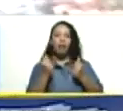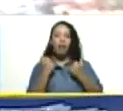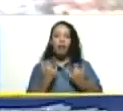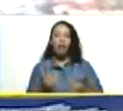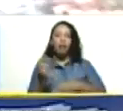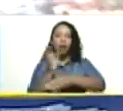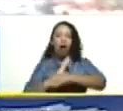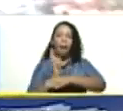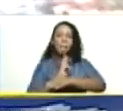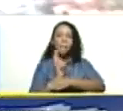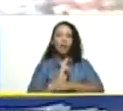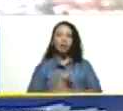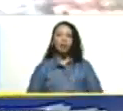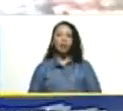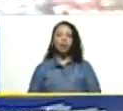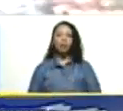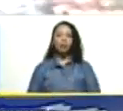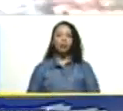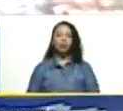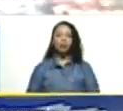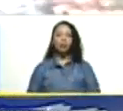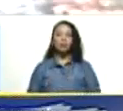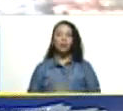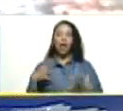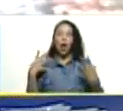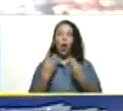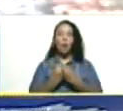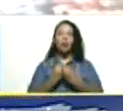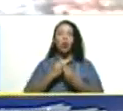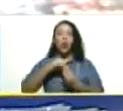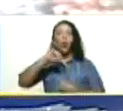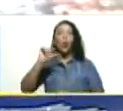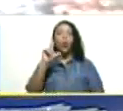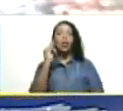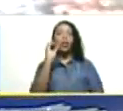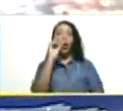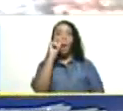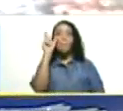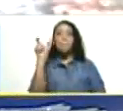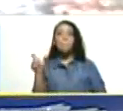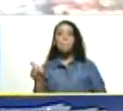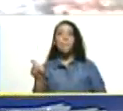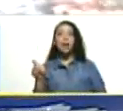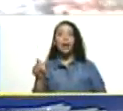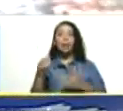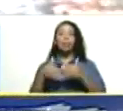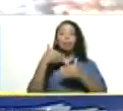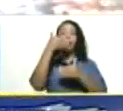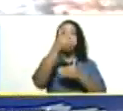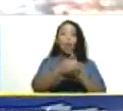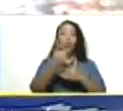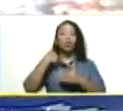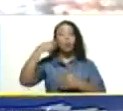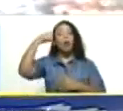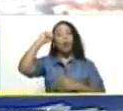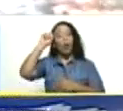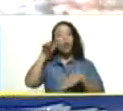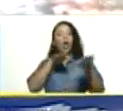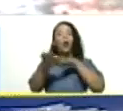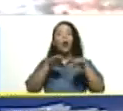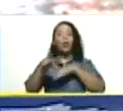exitosa, con el compañero Julio César León Heredia. Luego recuerdo también en Cojedes,